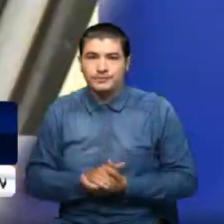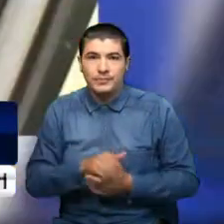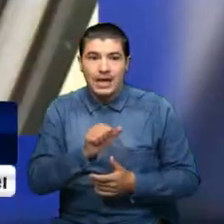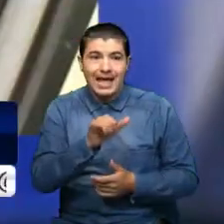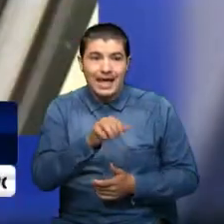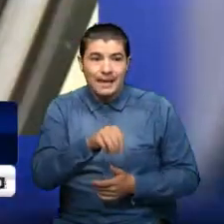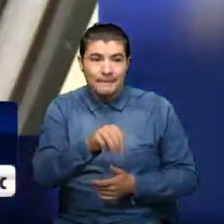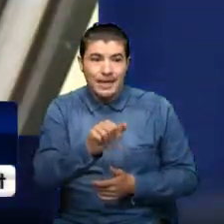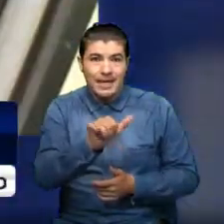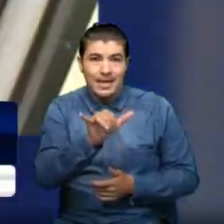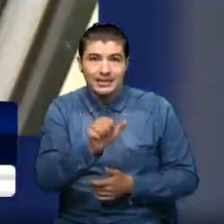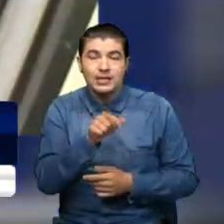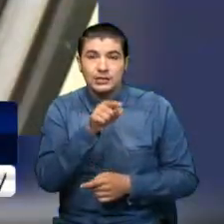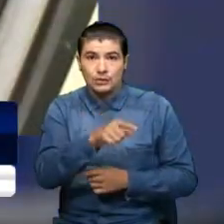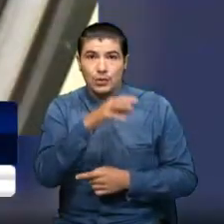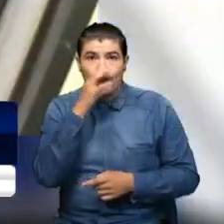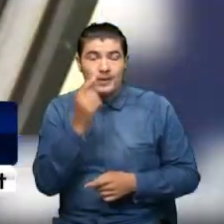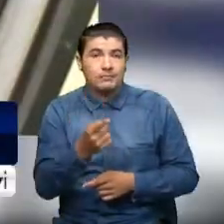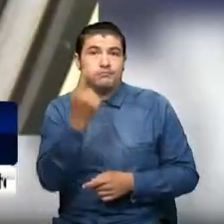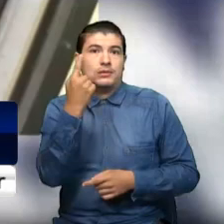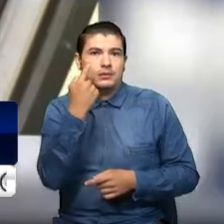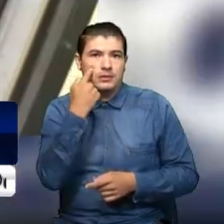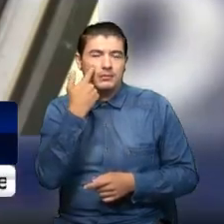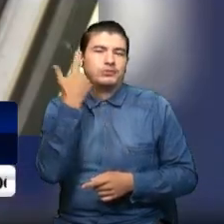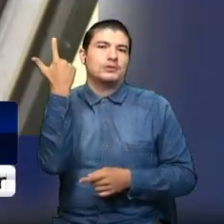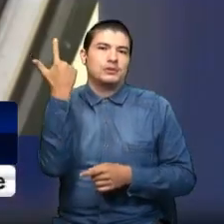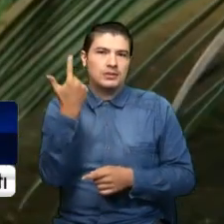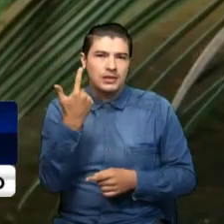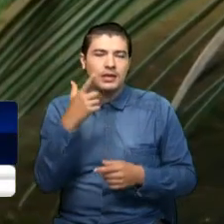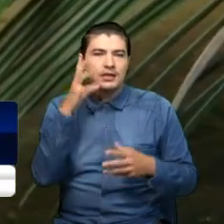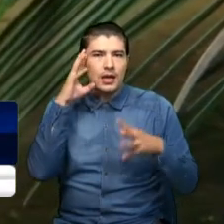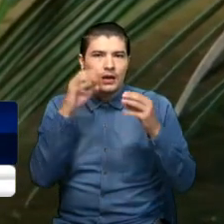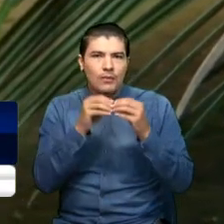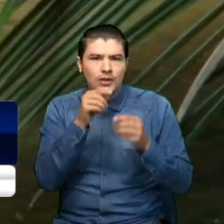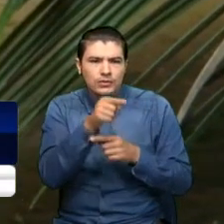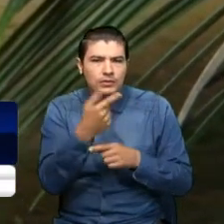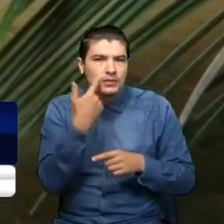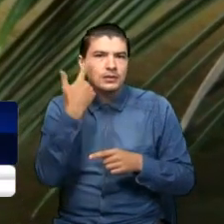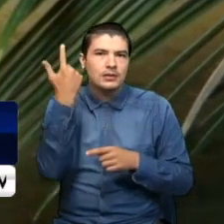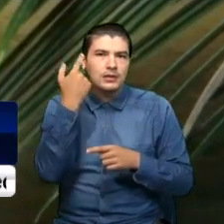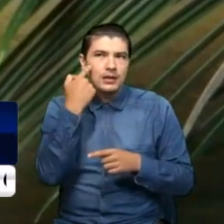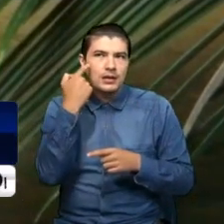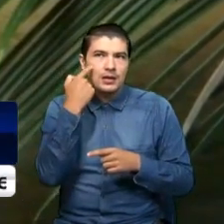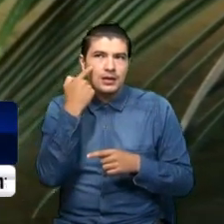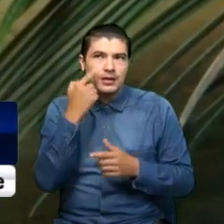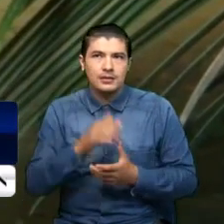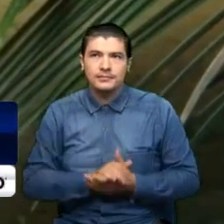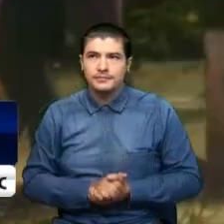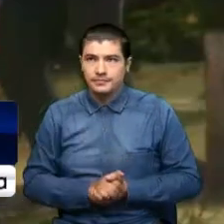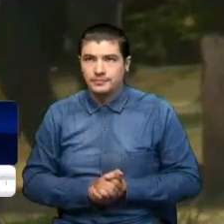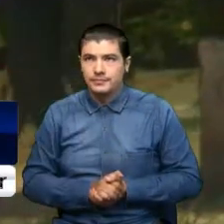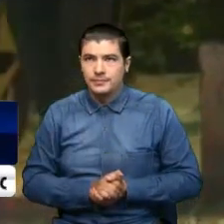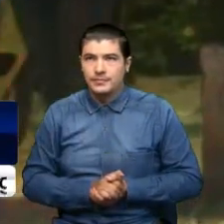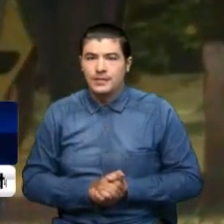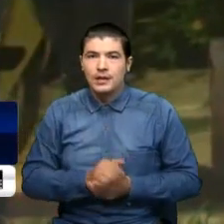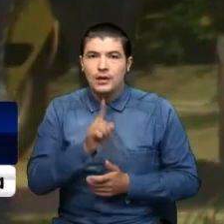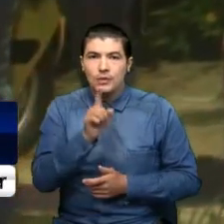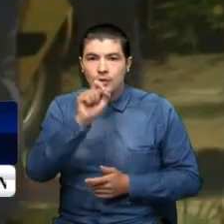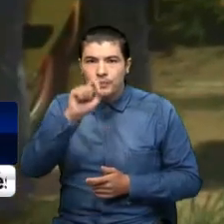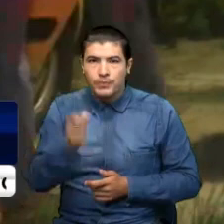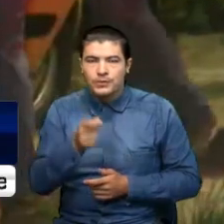miami ni se recibió un disparo en uno de sus pómulos de acuerdo al orificio de entrada y a la ojiva de proyectil punto 38